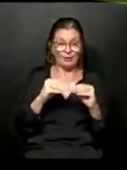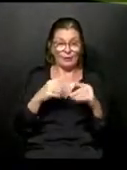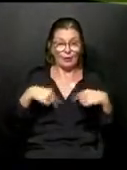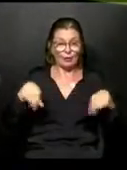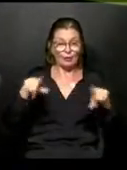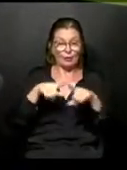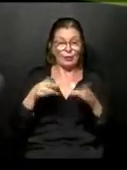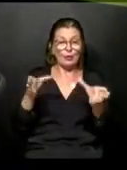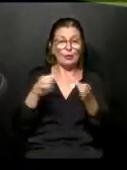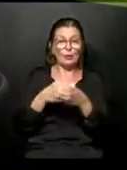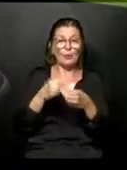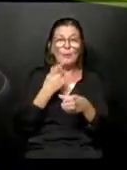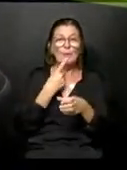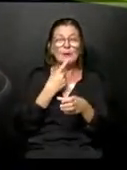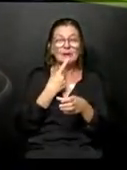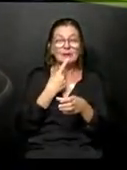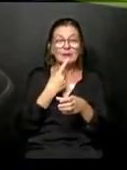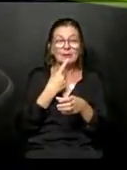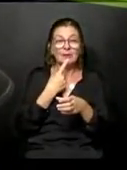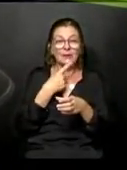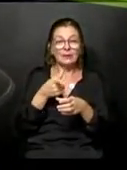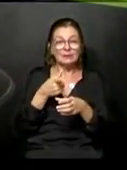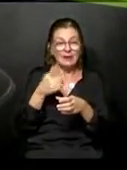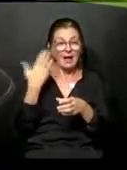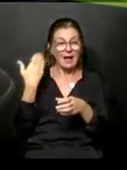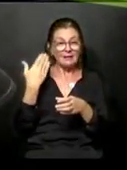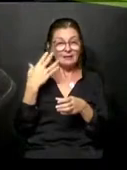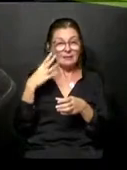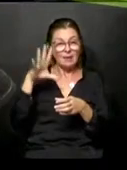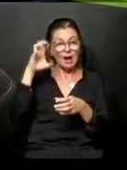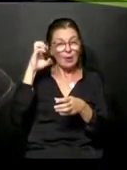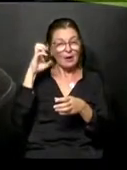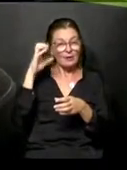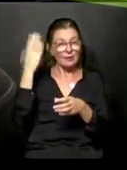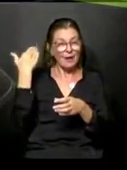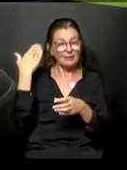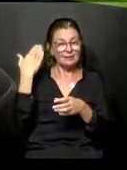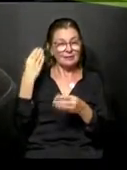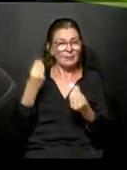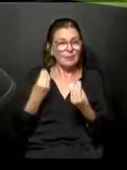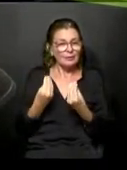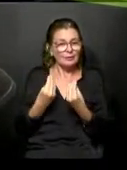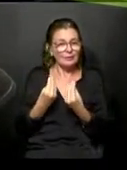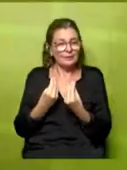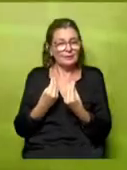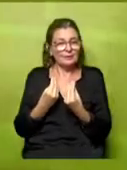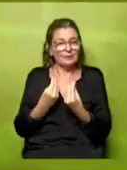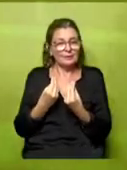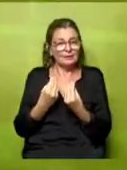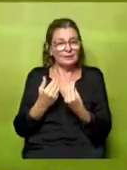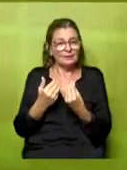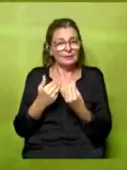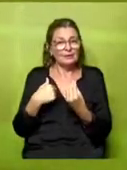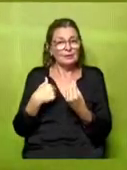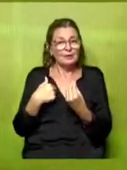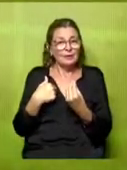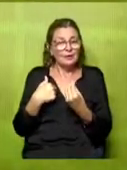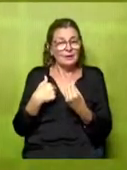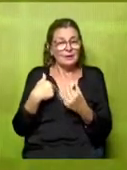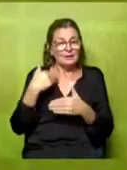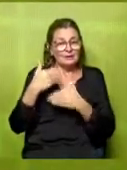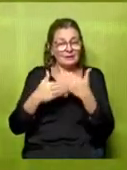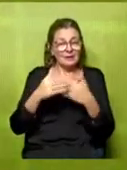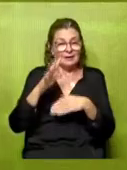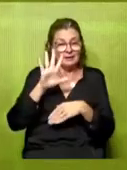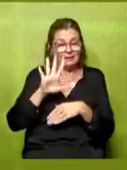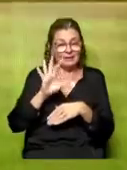los partidos políticos. ¿Había optimismo en ese momento, y lo recuerdo en la entrevista que pasó? Sí, lo mantengo todavía. El 5 de